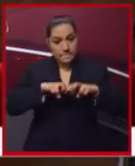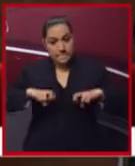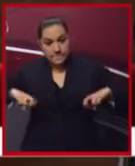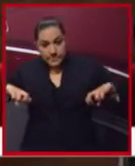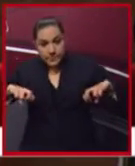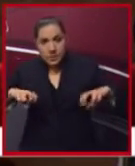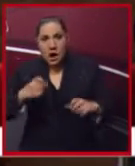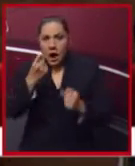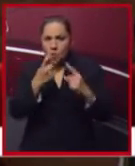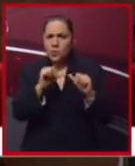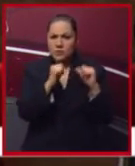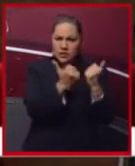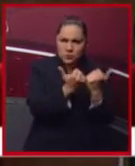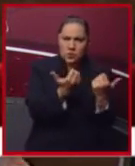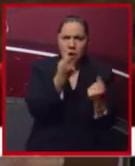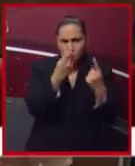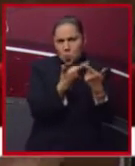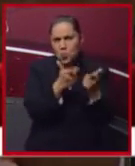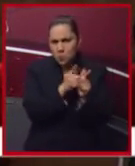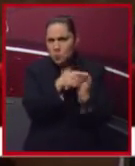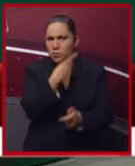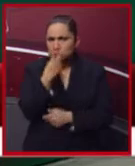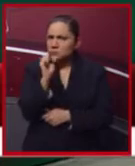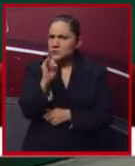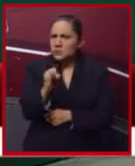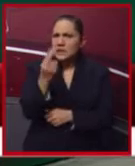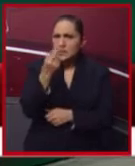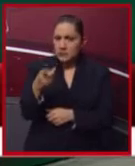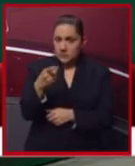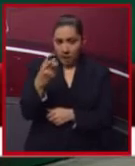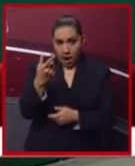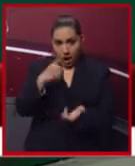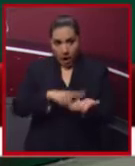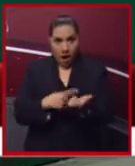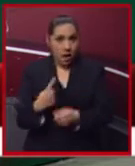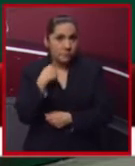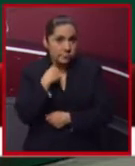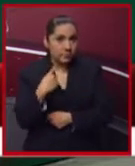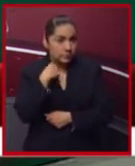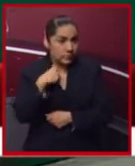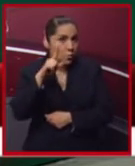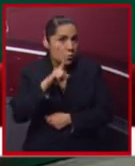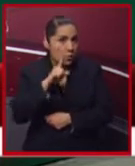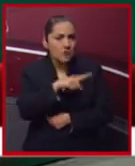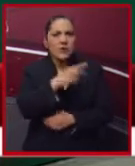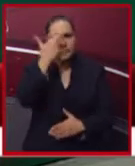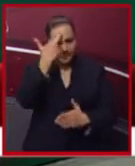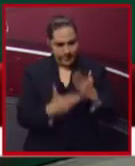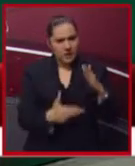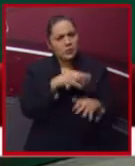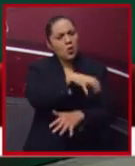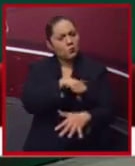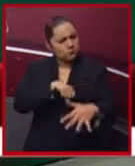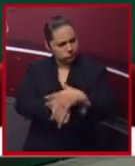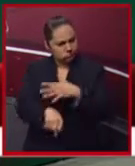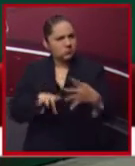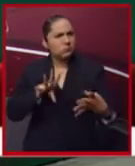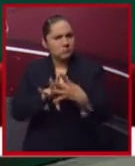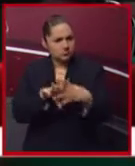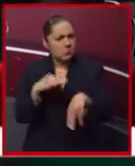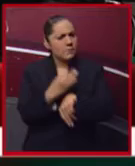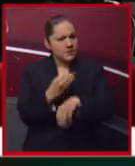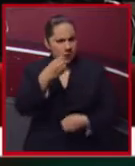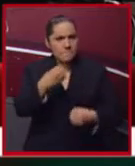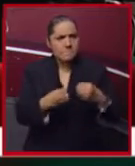de la inclusión del tipo penal de feminicidio a los delitos que ameritan prisión preventiva oficiosa debido a la impunidad sistemática y se pronunciaron